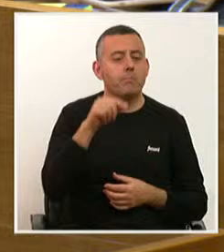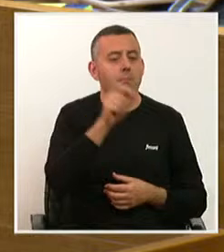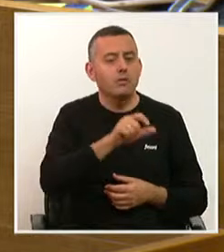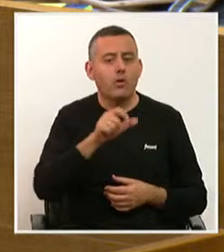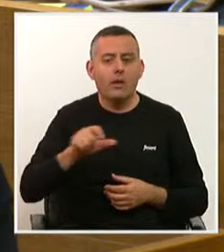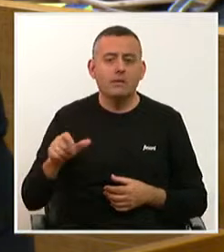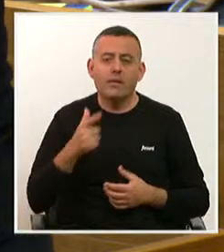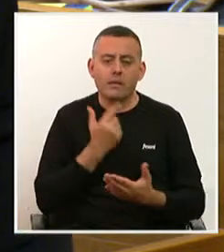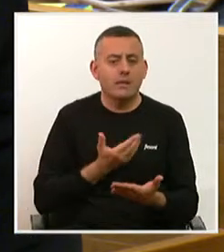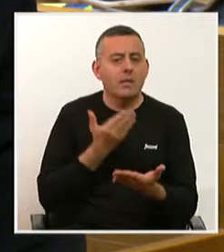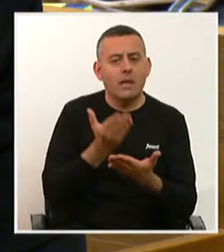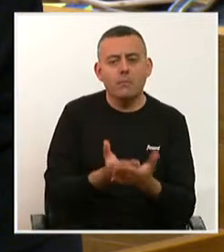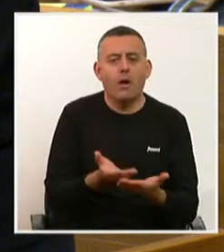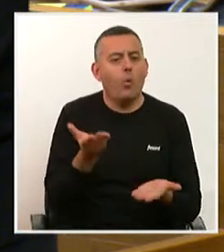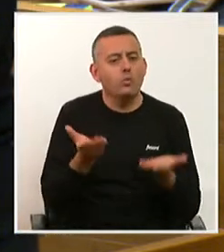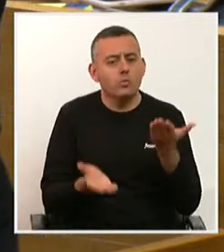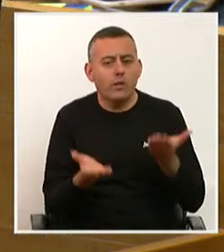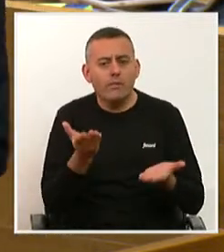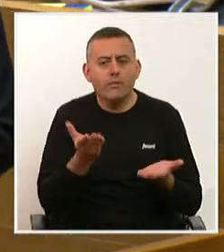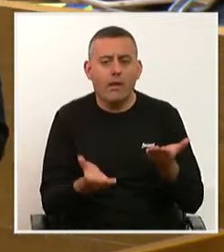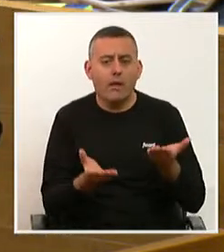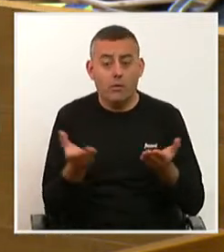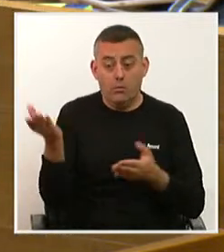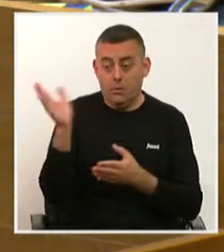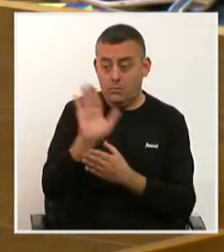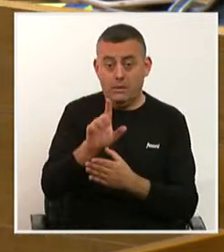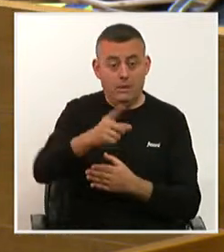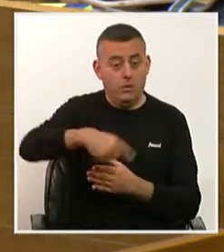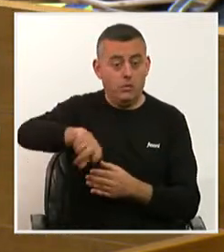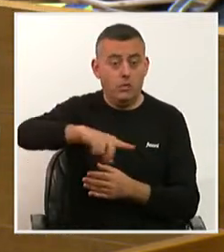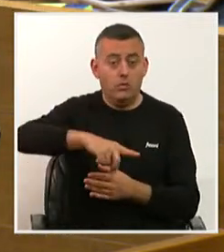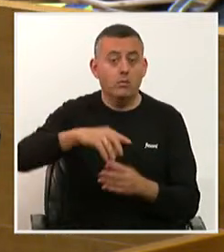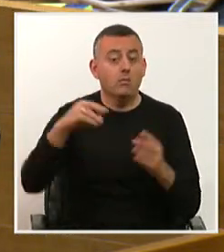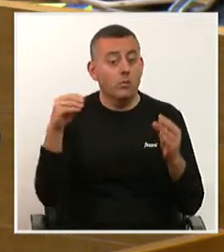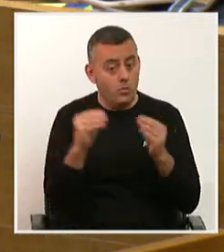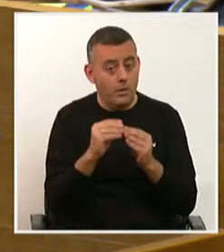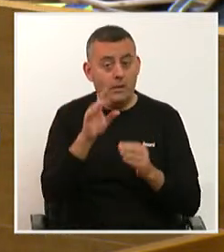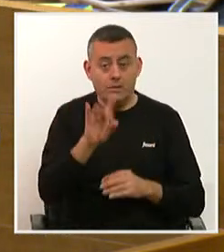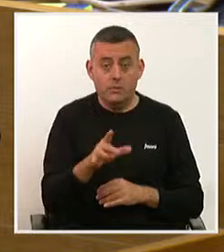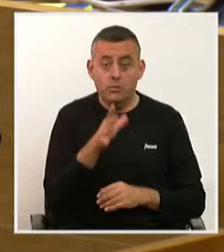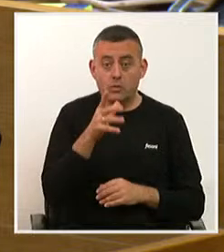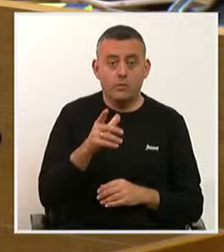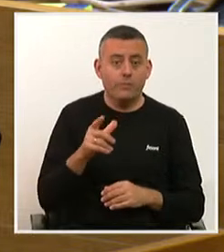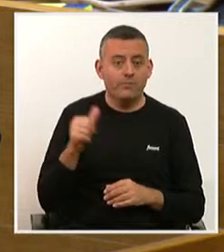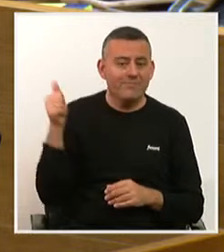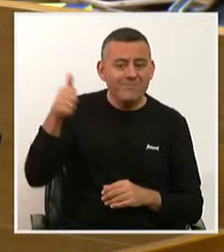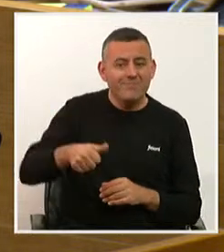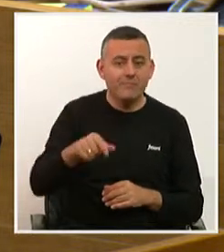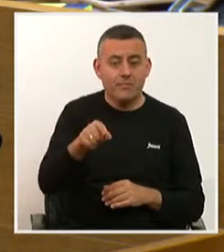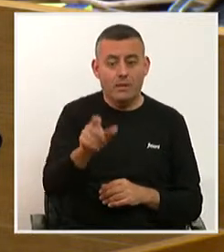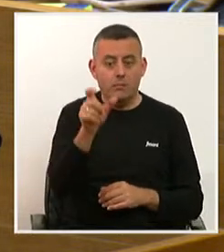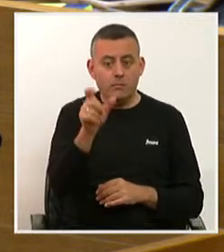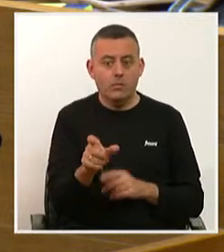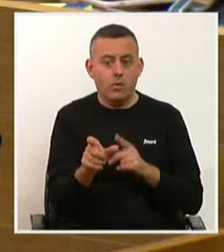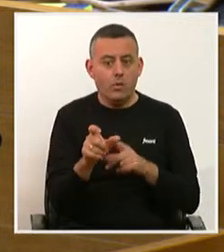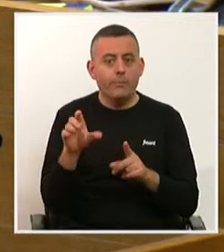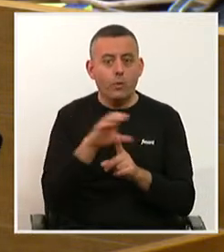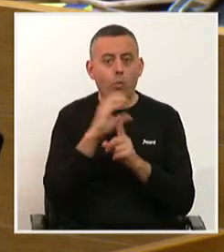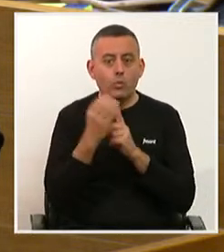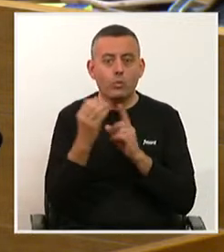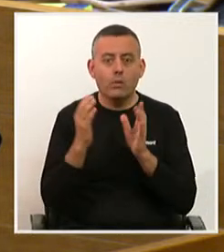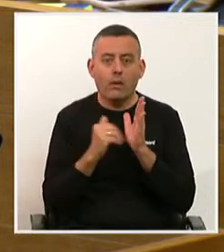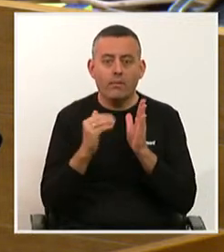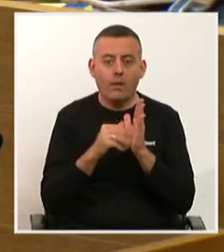represent señor toca estarada de y es rotunda y profund Part esencial de la cultura